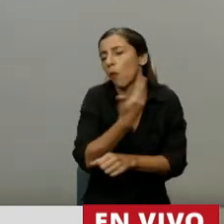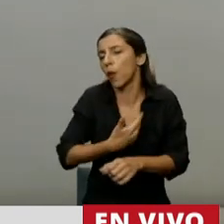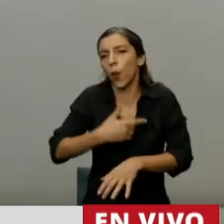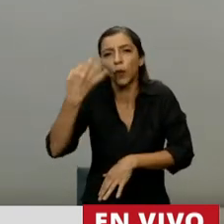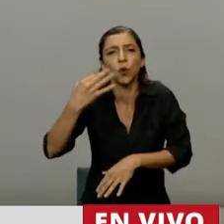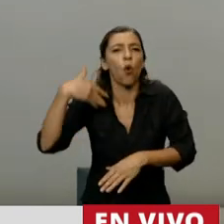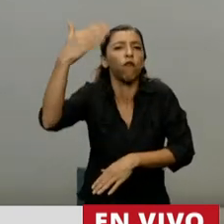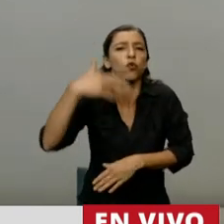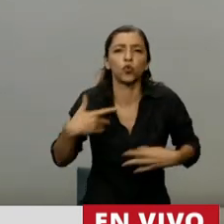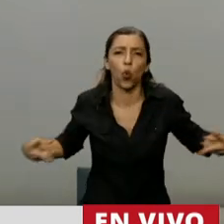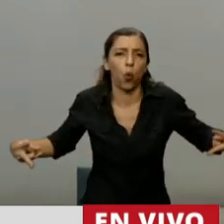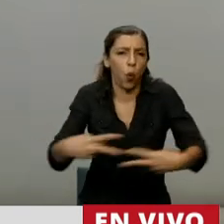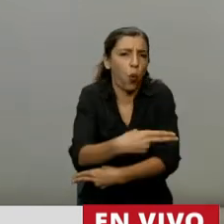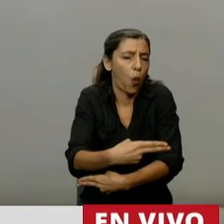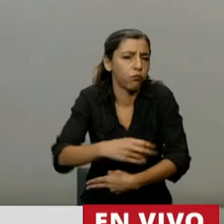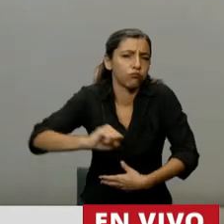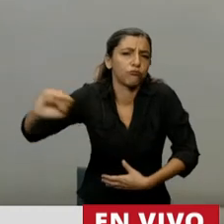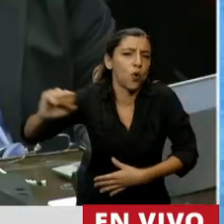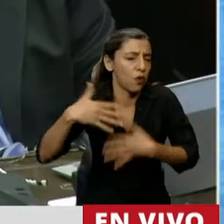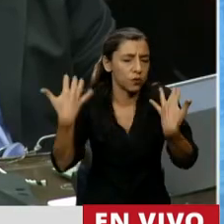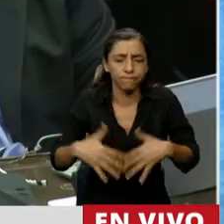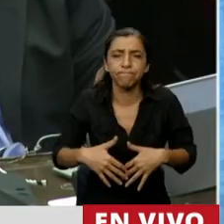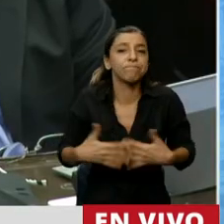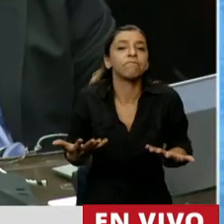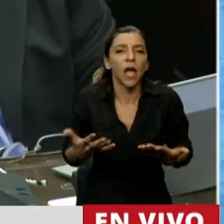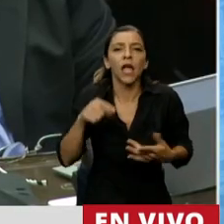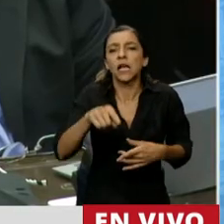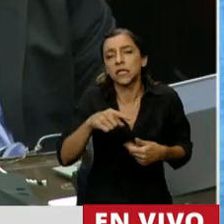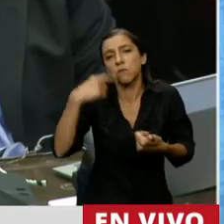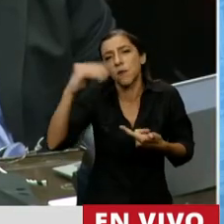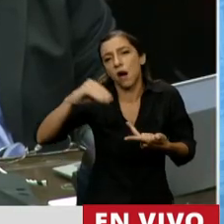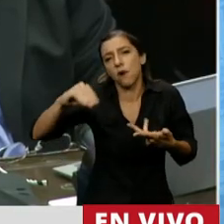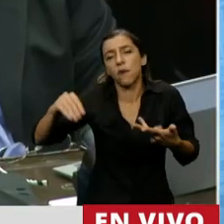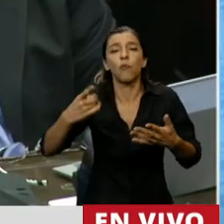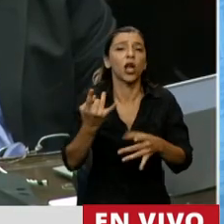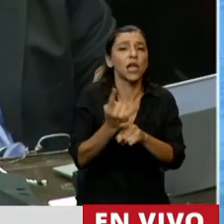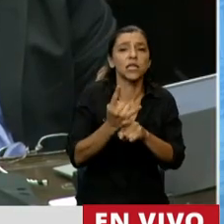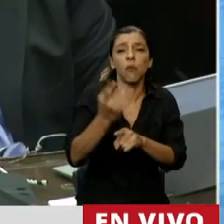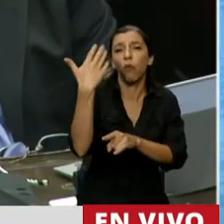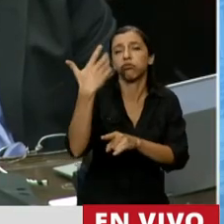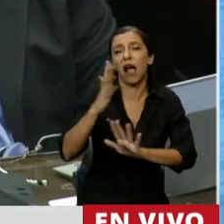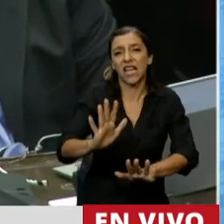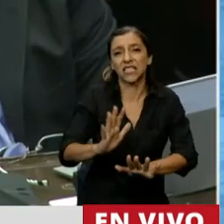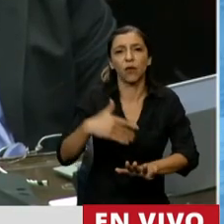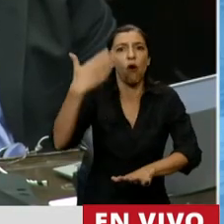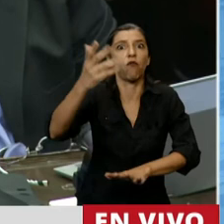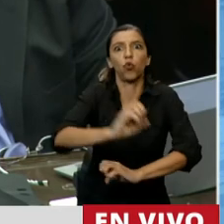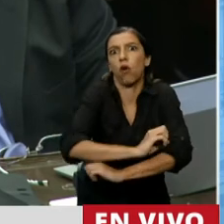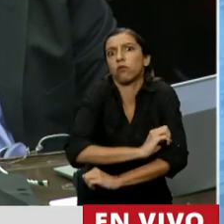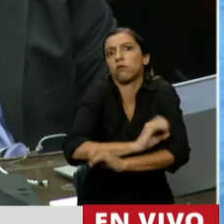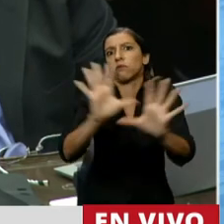teniendo que ajustarlos y otras cuestiones apocalípticas por el estilo a la que nos tienen acostumbrado con sus discursos. Y que todo